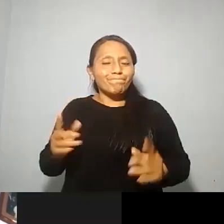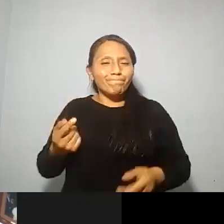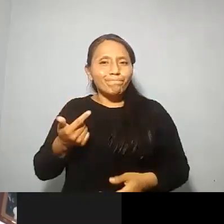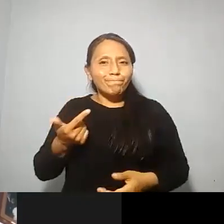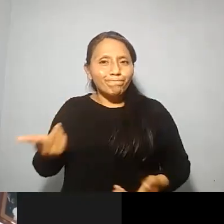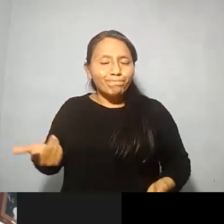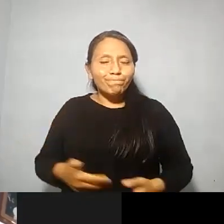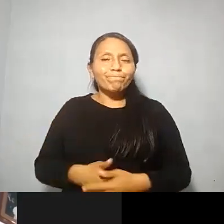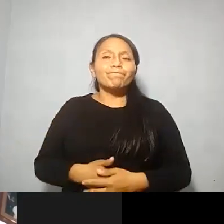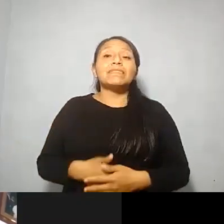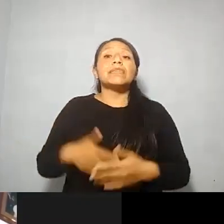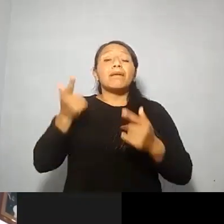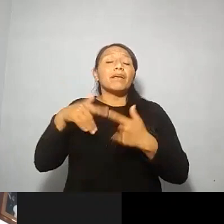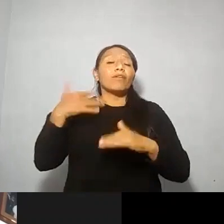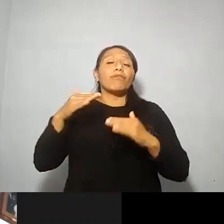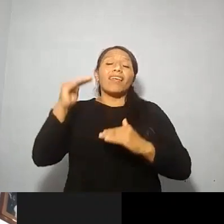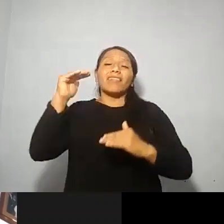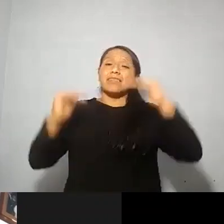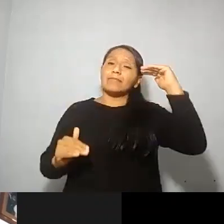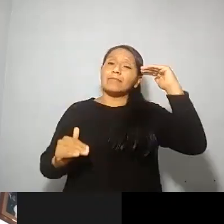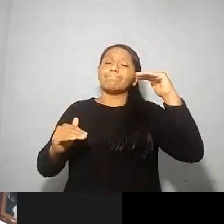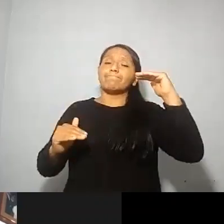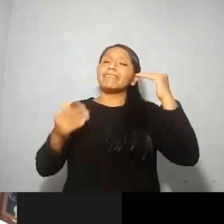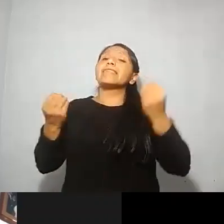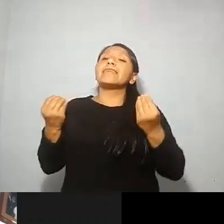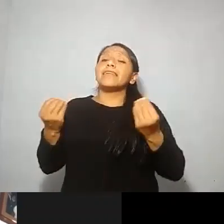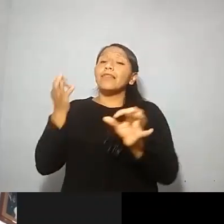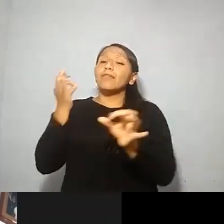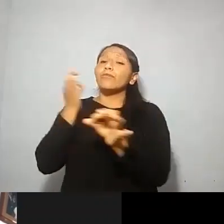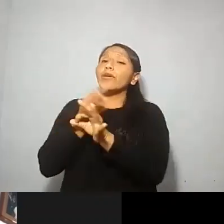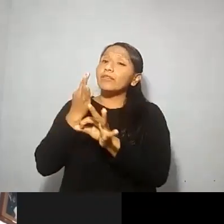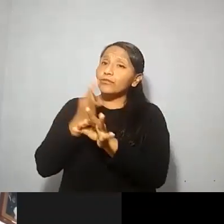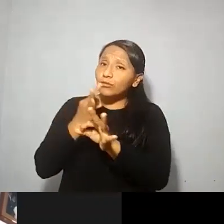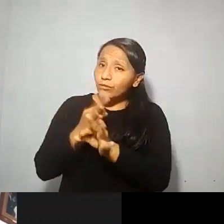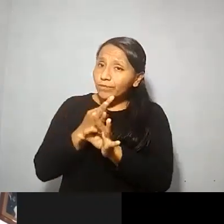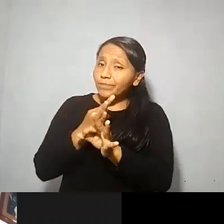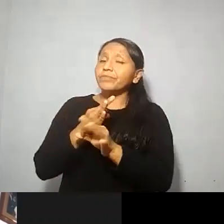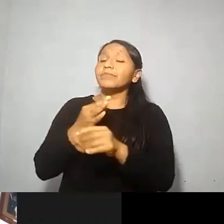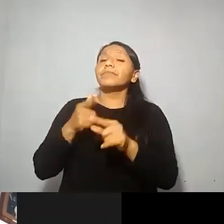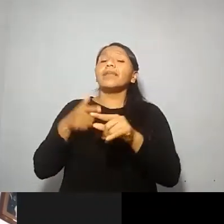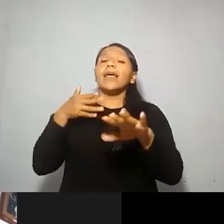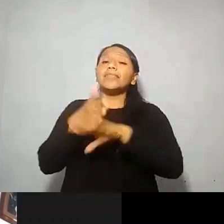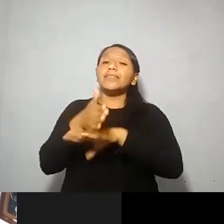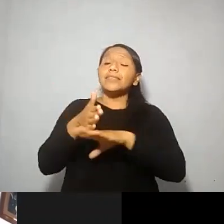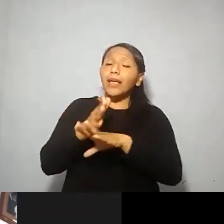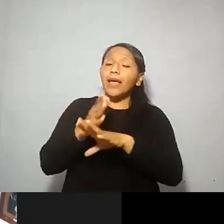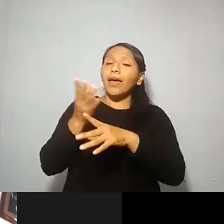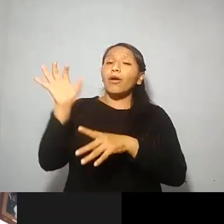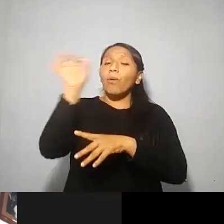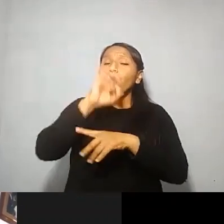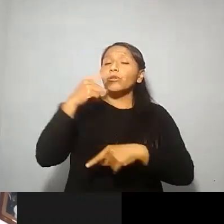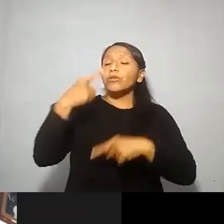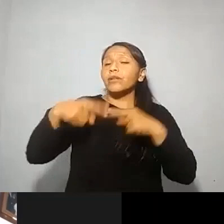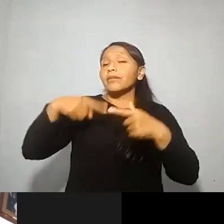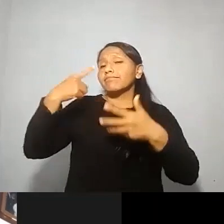hay una brecha en cuestión de educación, de acceso a las oportunidades, etc.